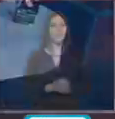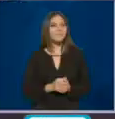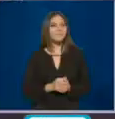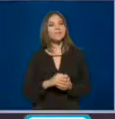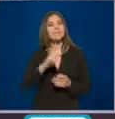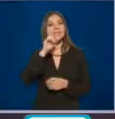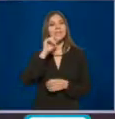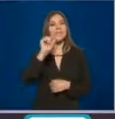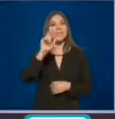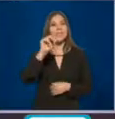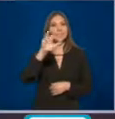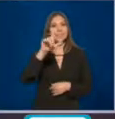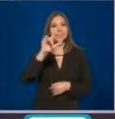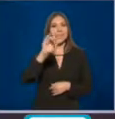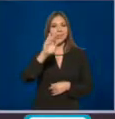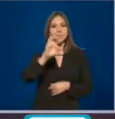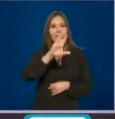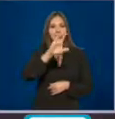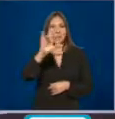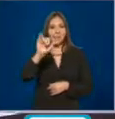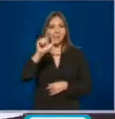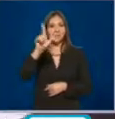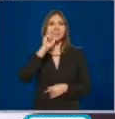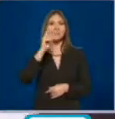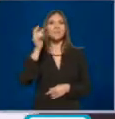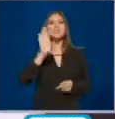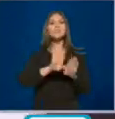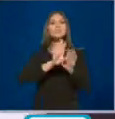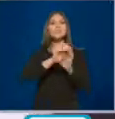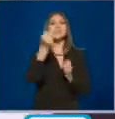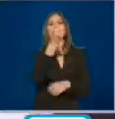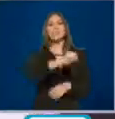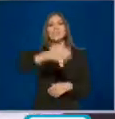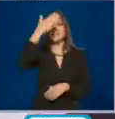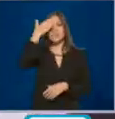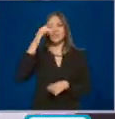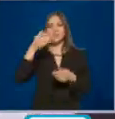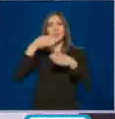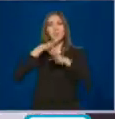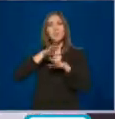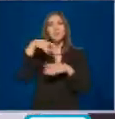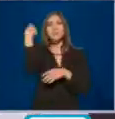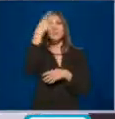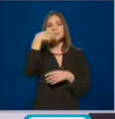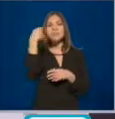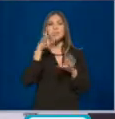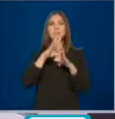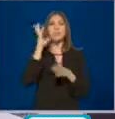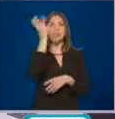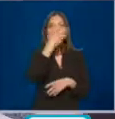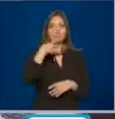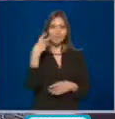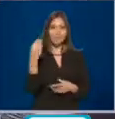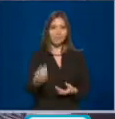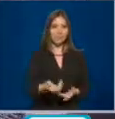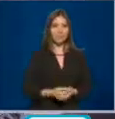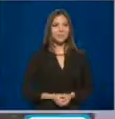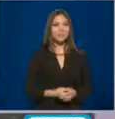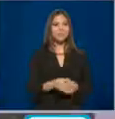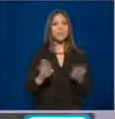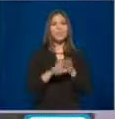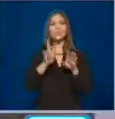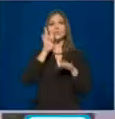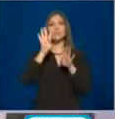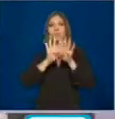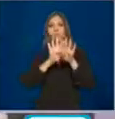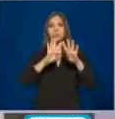Araceli Becerril, nuestra experta en belleza, Eso. por supuesto, que ya está con Araceli, nosotros. Pero qué bonito es estar acá, es como girl power.